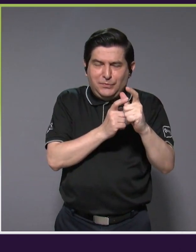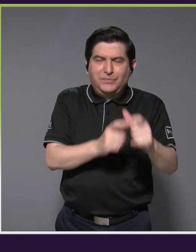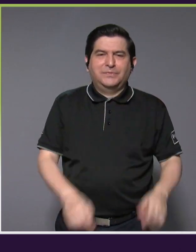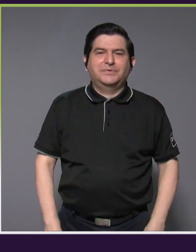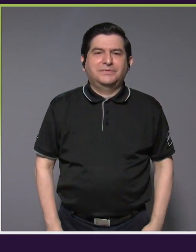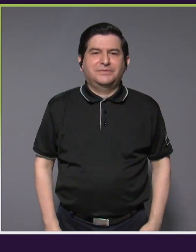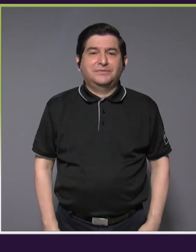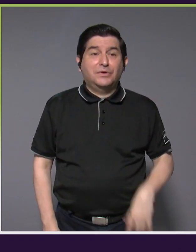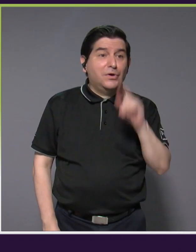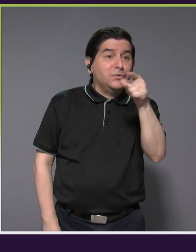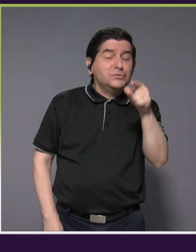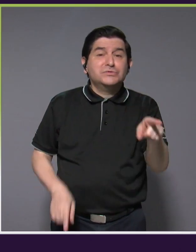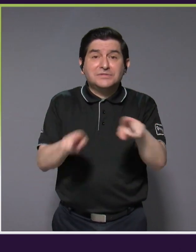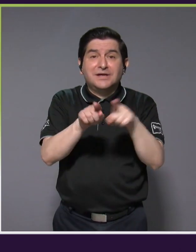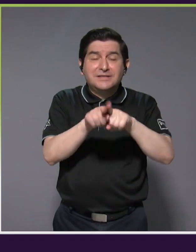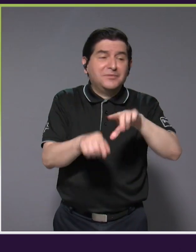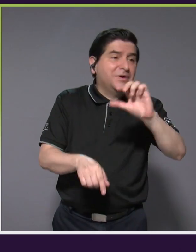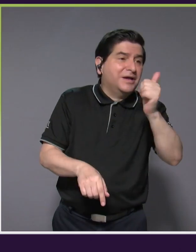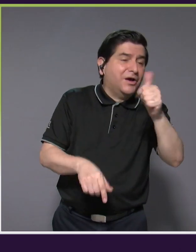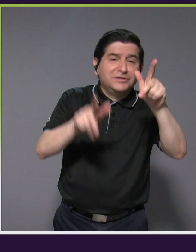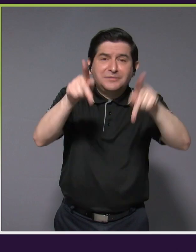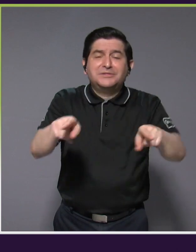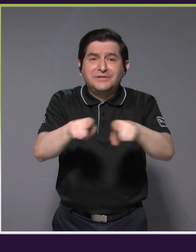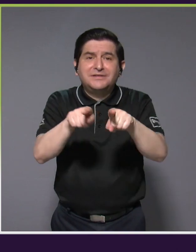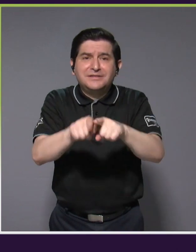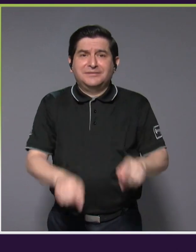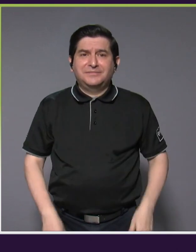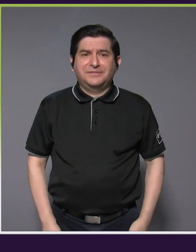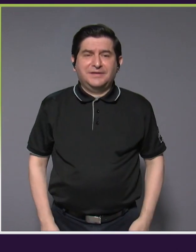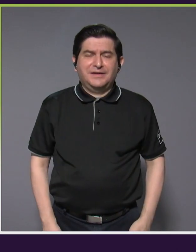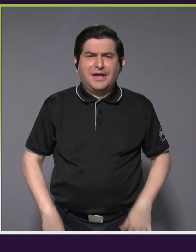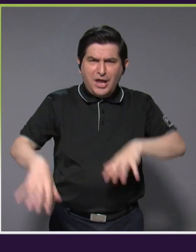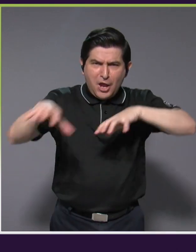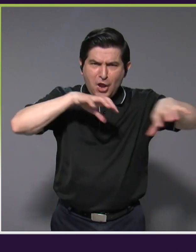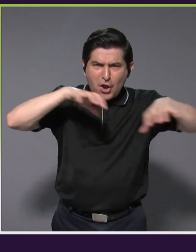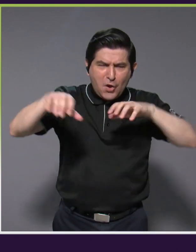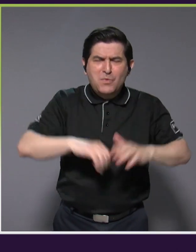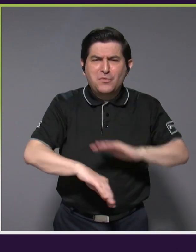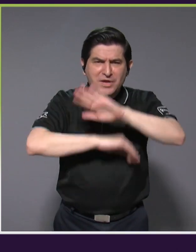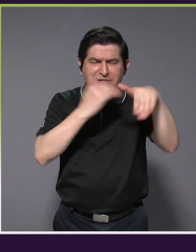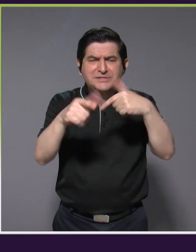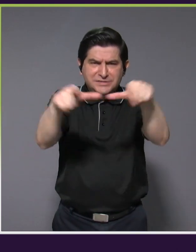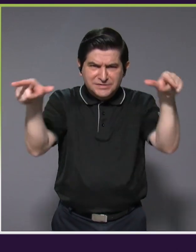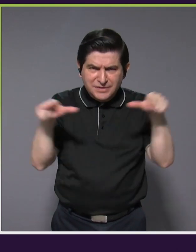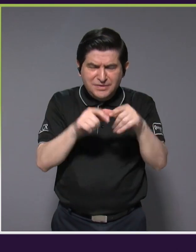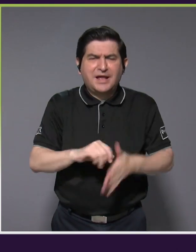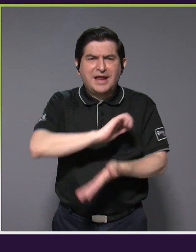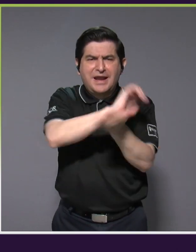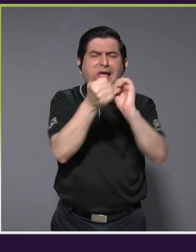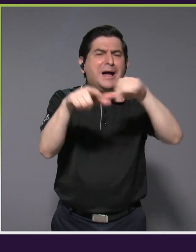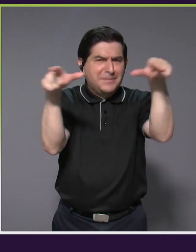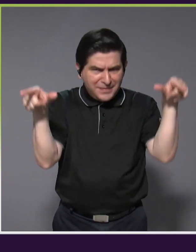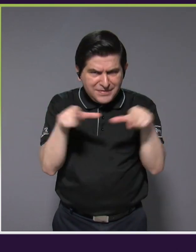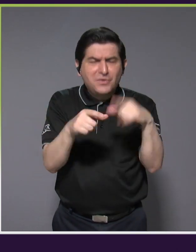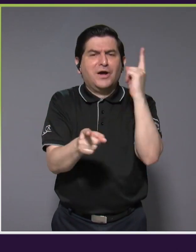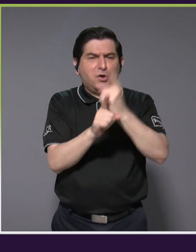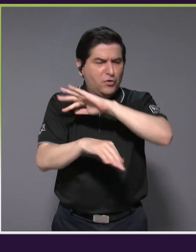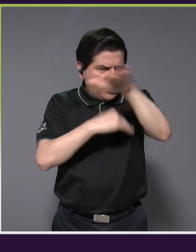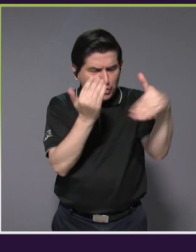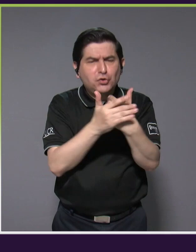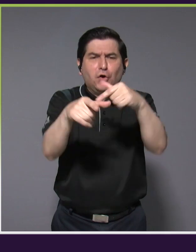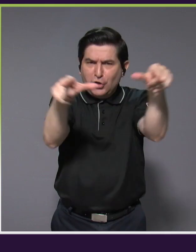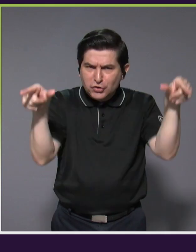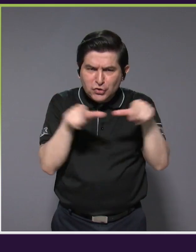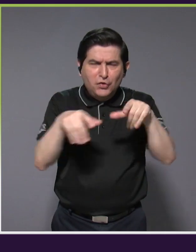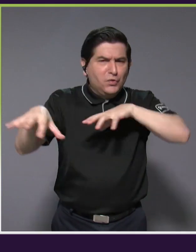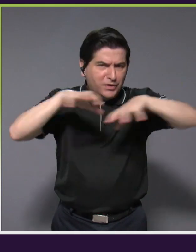Vinicio, trotando, Andrea, trotando. Moviéndose para otros lados, cambien de lugar, cambien de eso, por todos lados, por todos